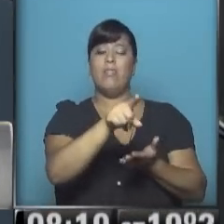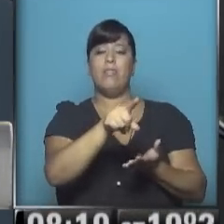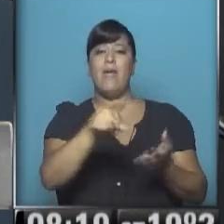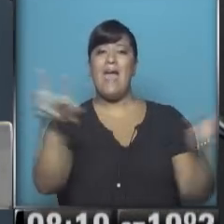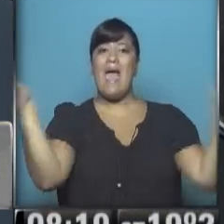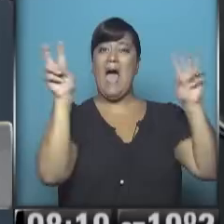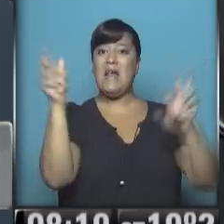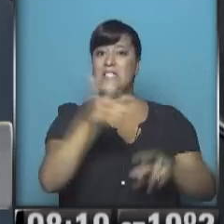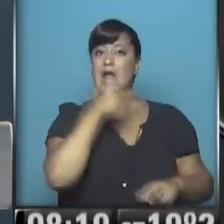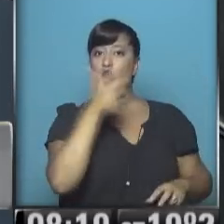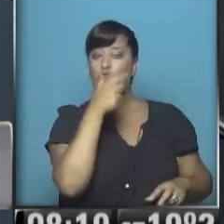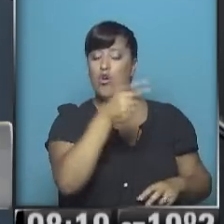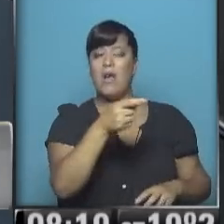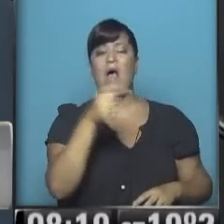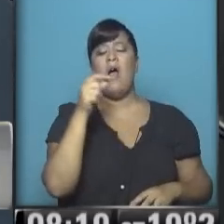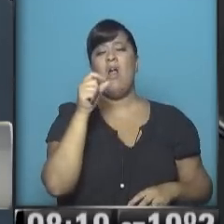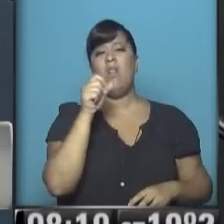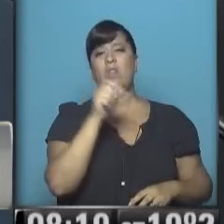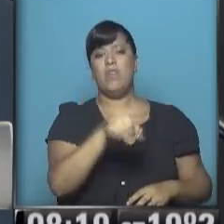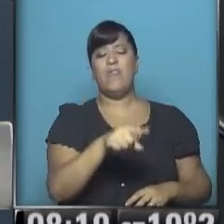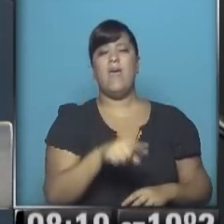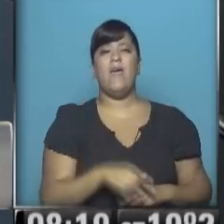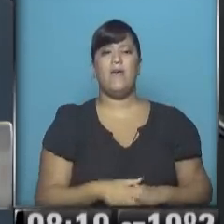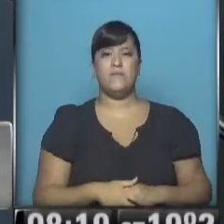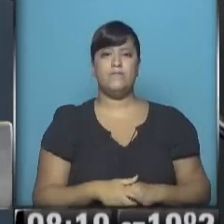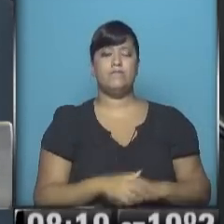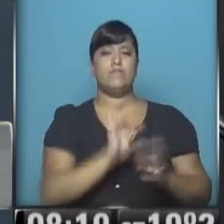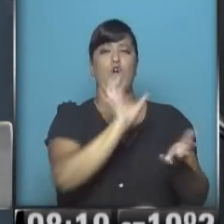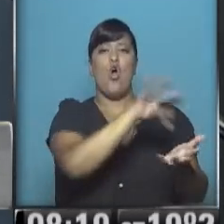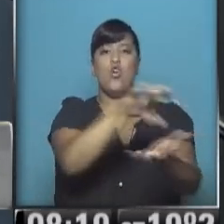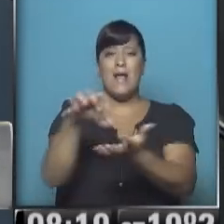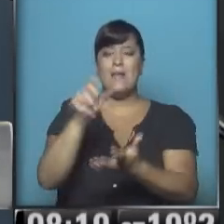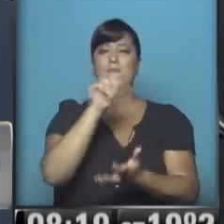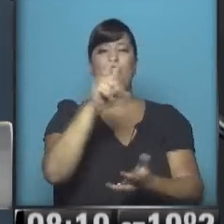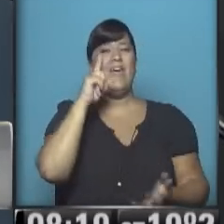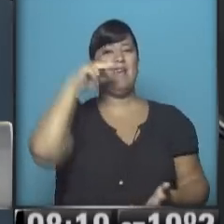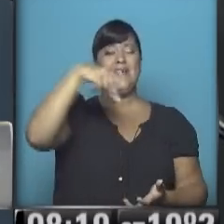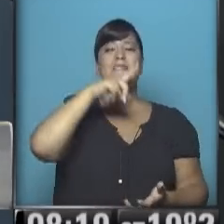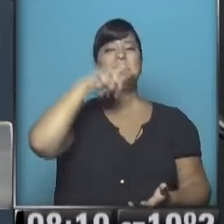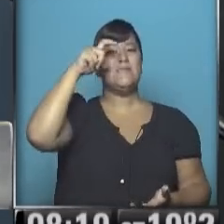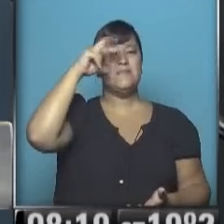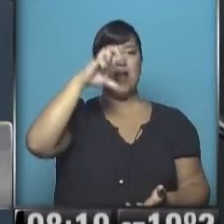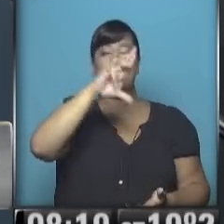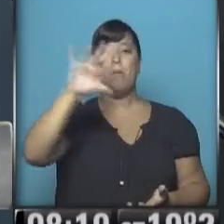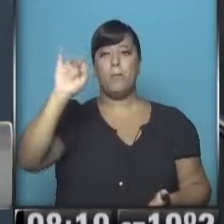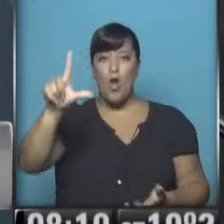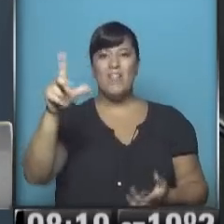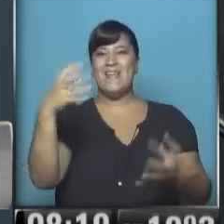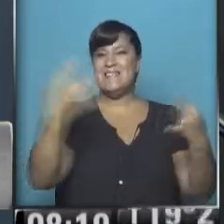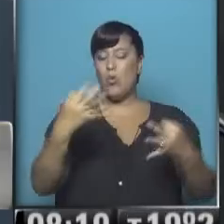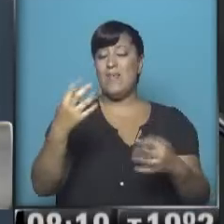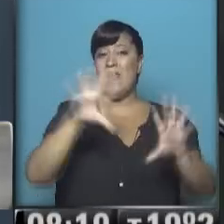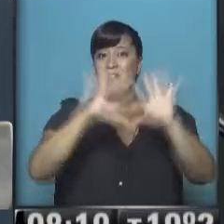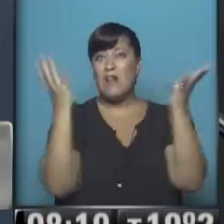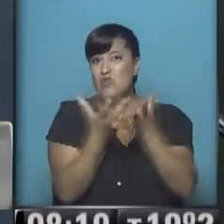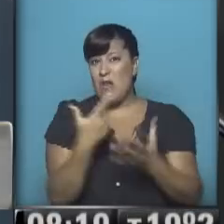roja por parte de eh los organismos en este caso de Interpol de seguridad internacional es un absurdo